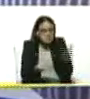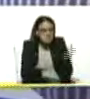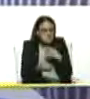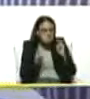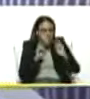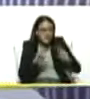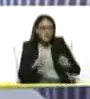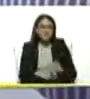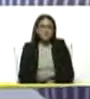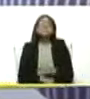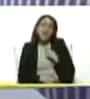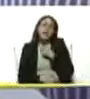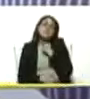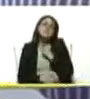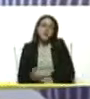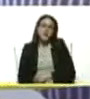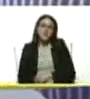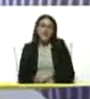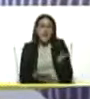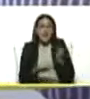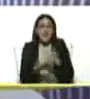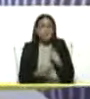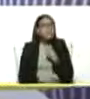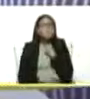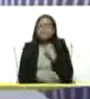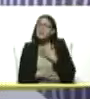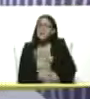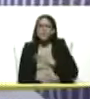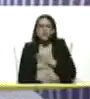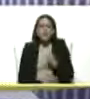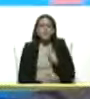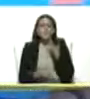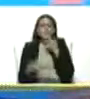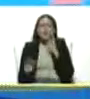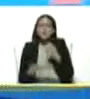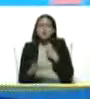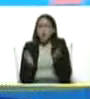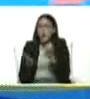A mí me gusta hacer eso con los libros. Yo, por ejemplo, agarro un libro.